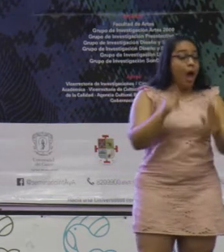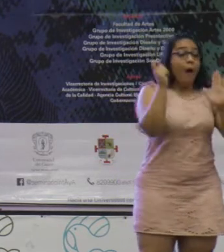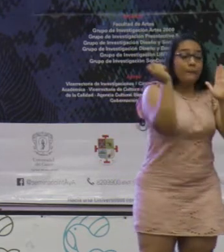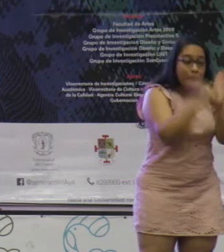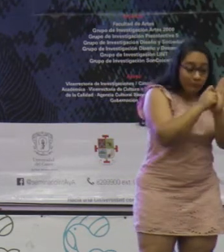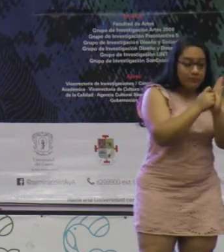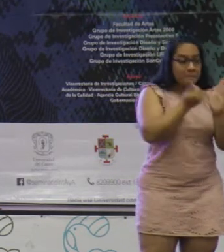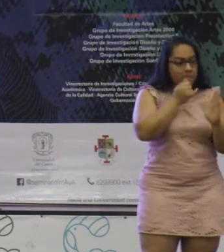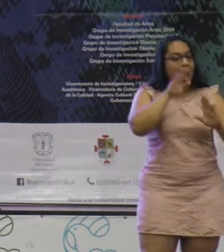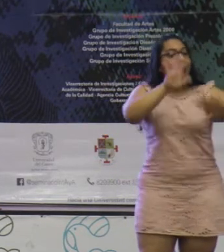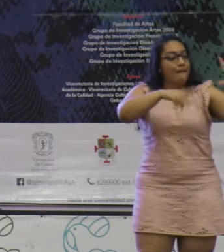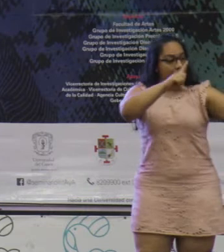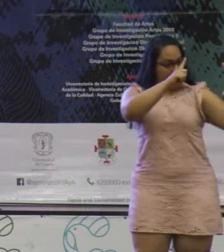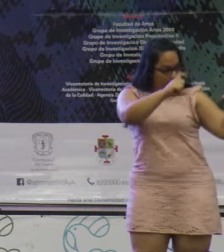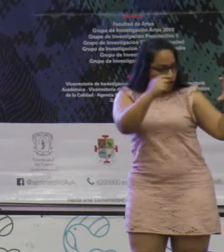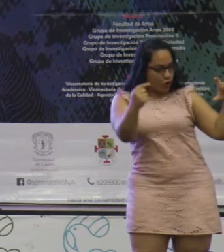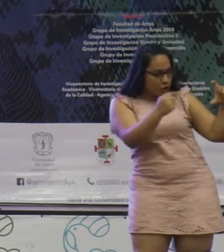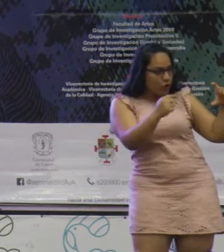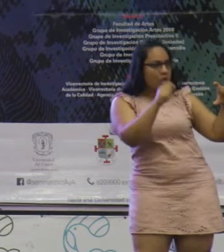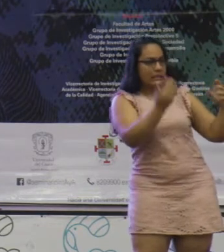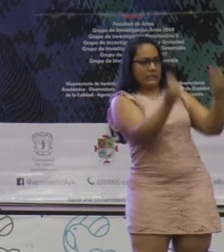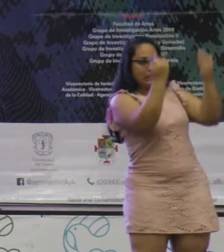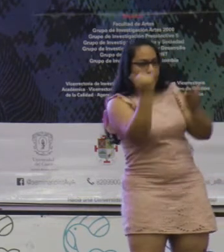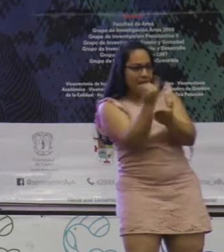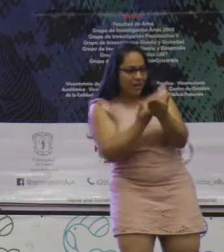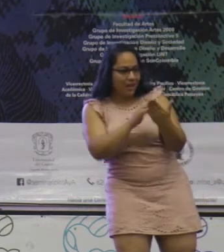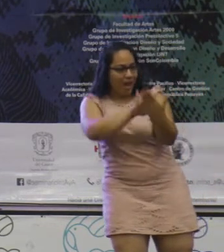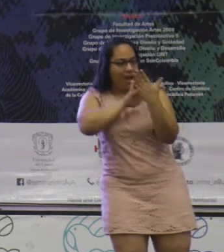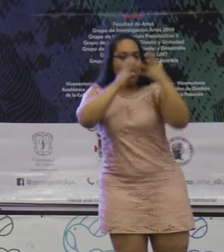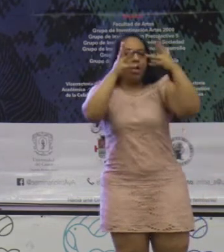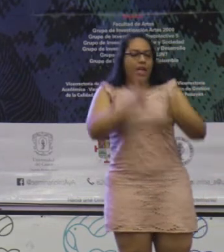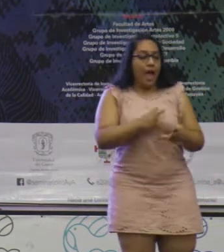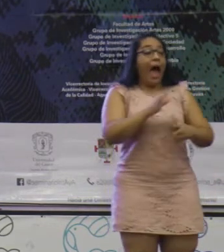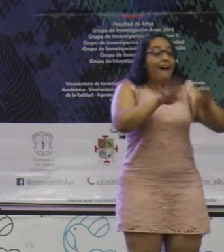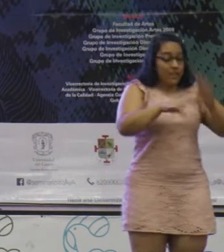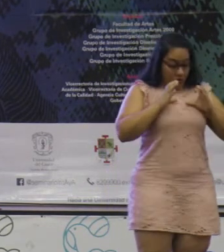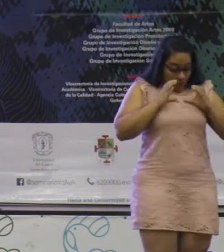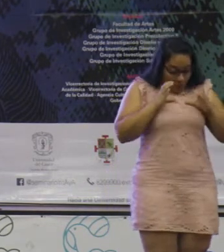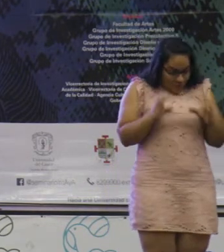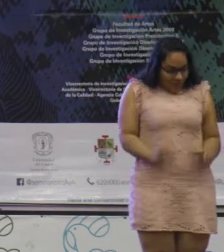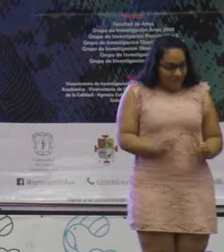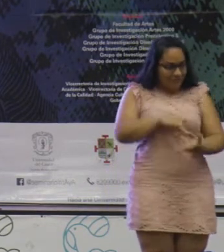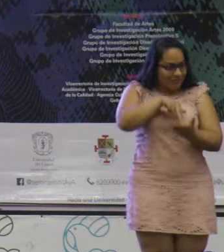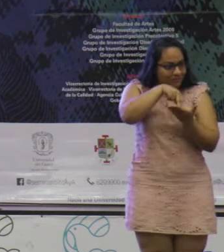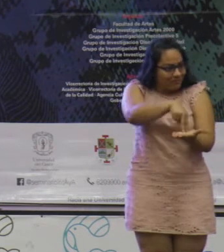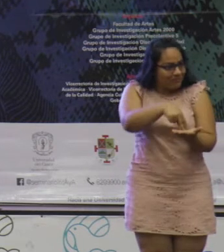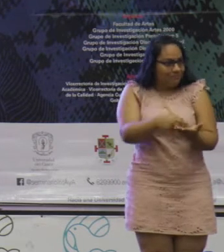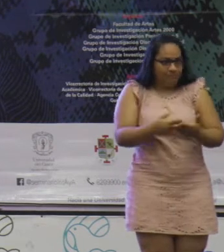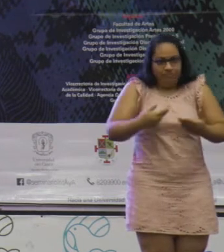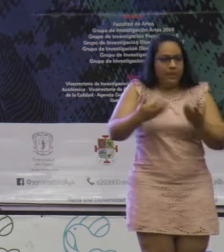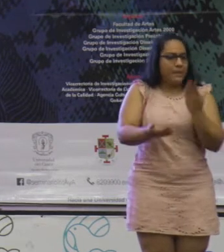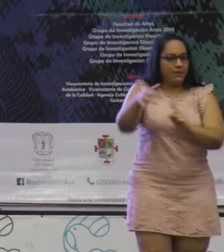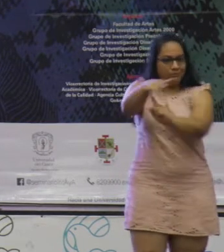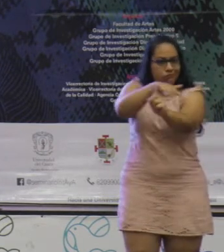momentos donde ciertas fotografías se portan como ilustración. Hay momentos donde nuestro cuerpo, haciendo presencia en ciertos sectores,